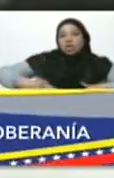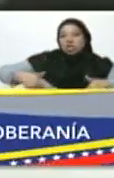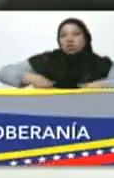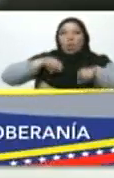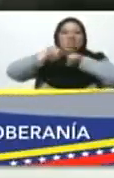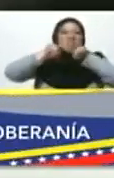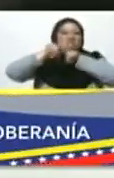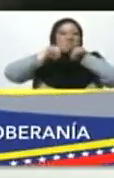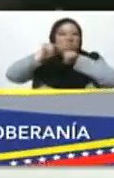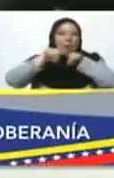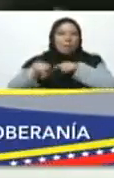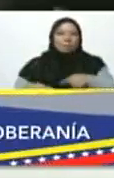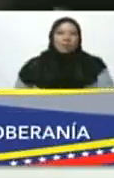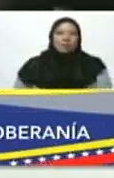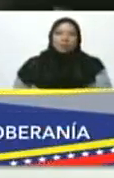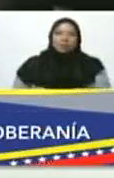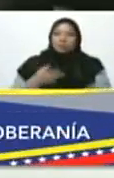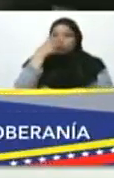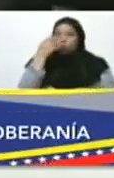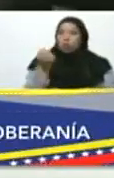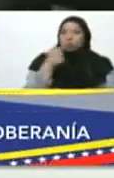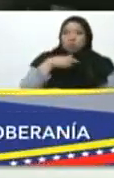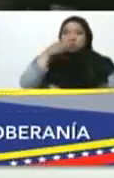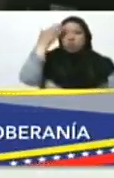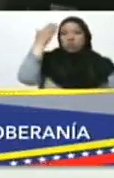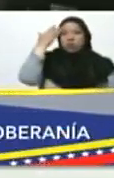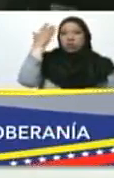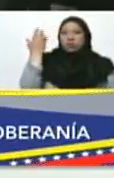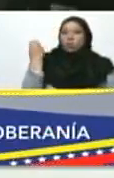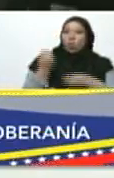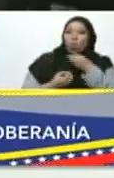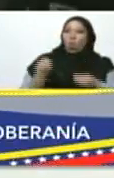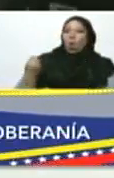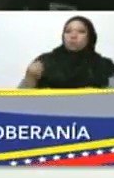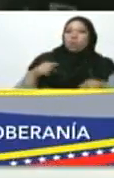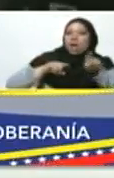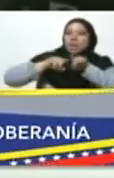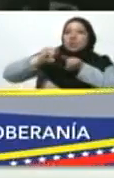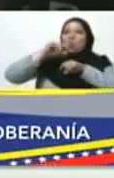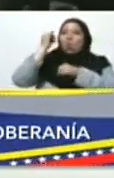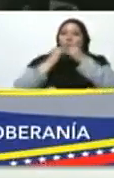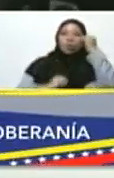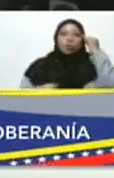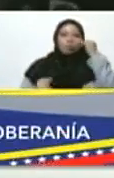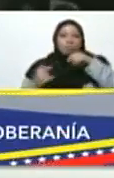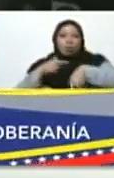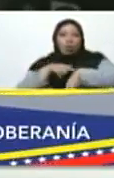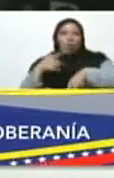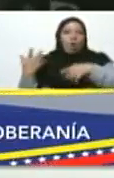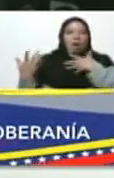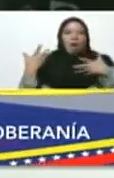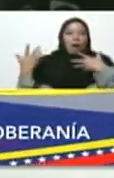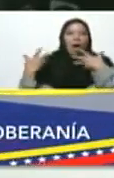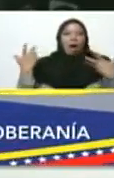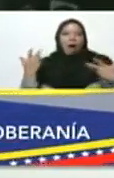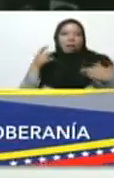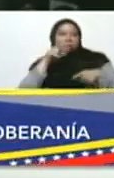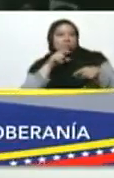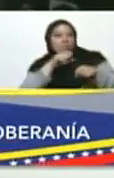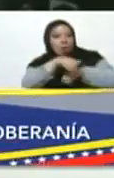Uno tiene que estar bien enterado, ¿verdad? ¿Cuál es el chisme de última hora? ¿Qué fue lo que pasó por aquí? ¿Qué fue lo que pasó por